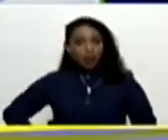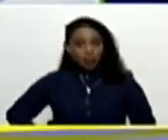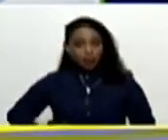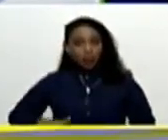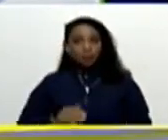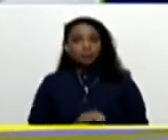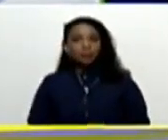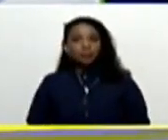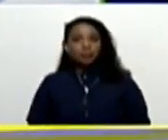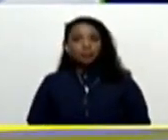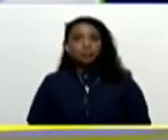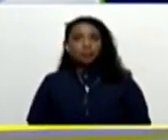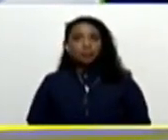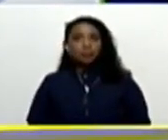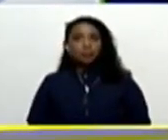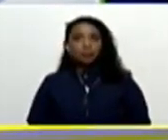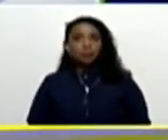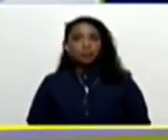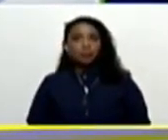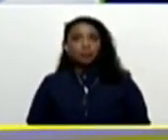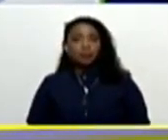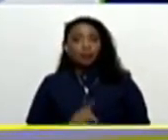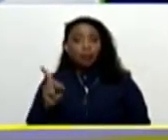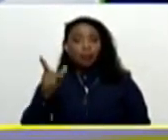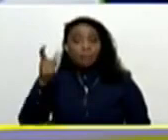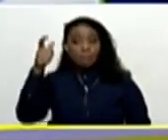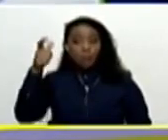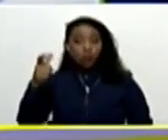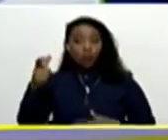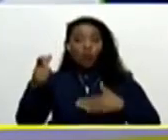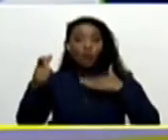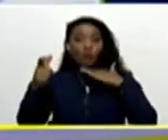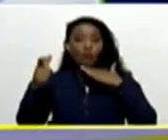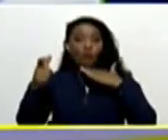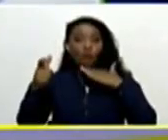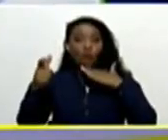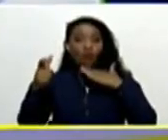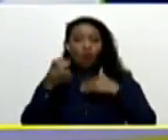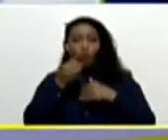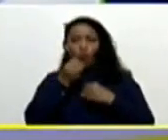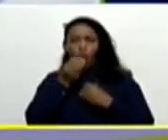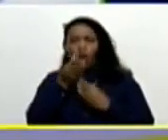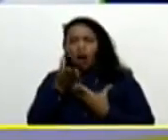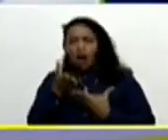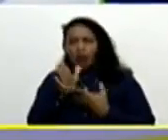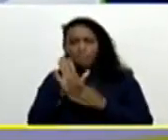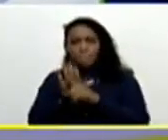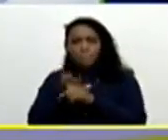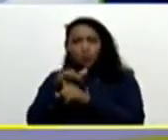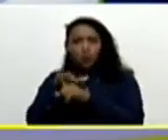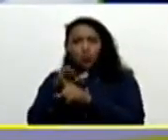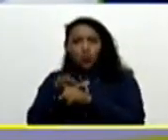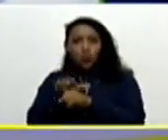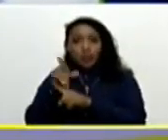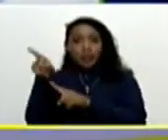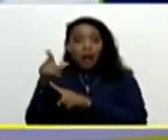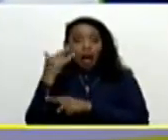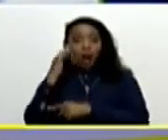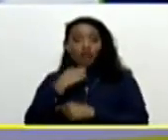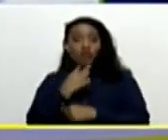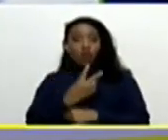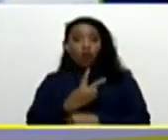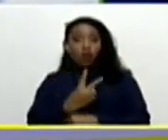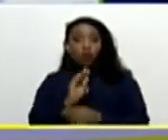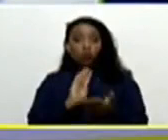que parecía una persona llena de buenas intenciones, y estaba Somoza, que habían puesto